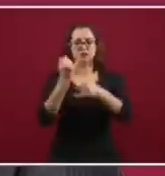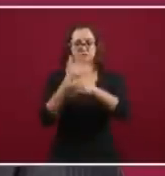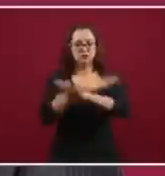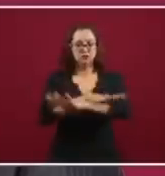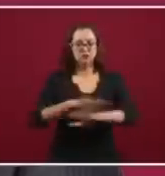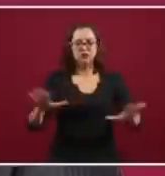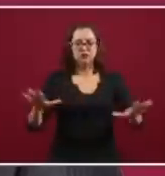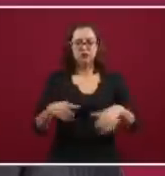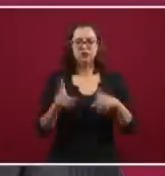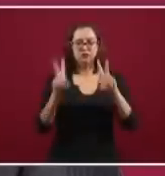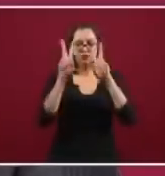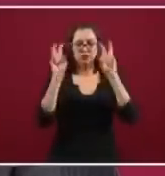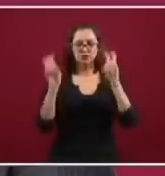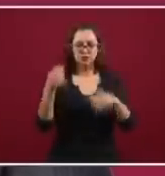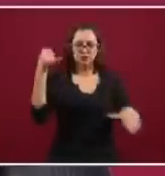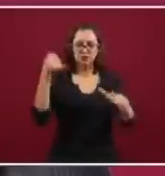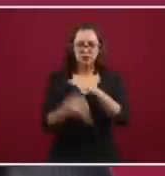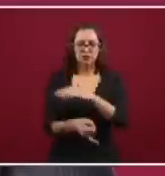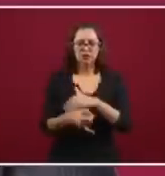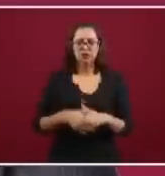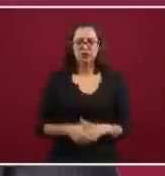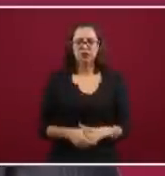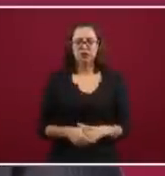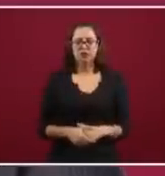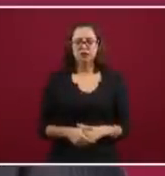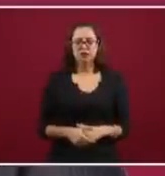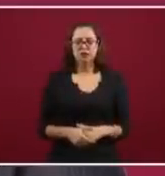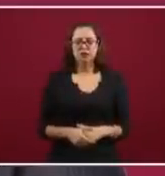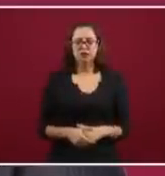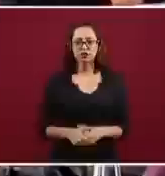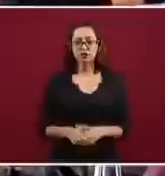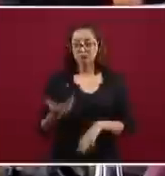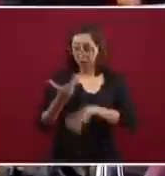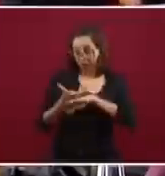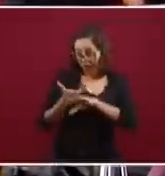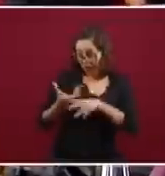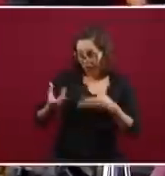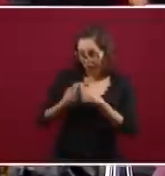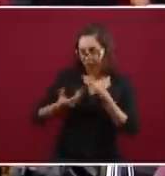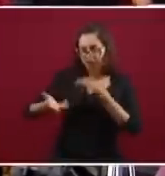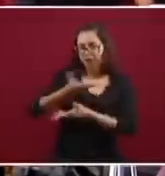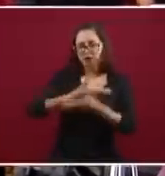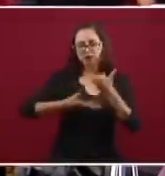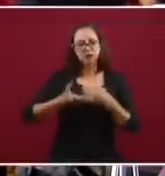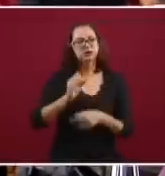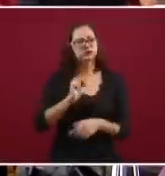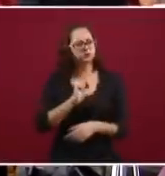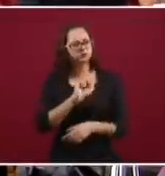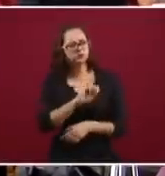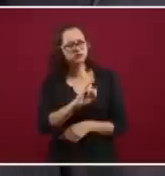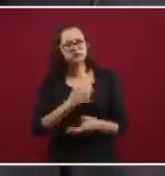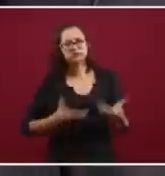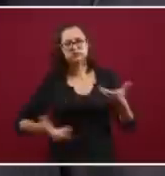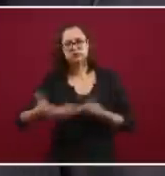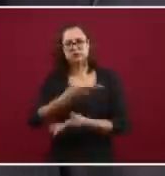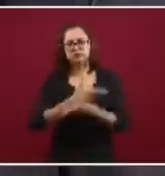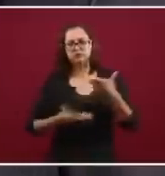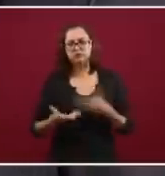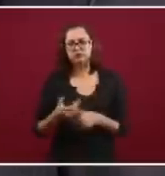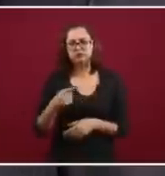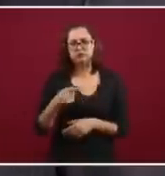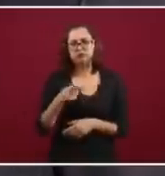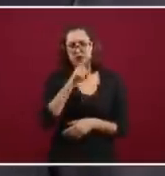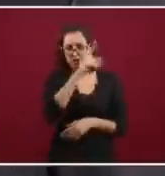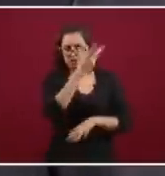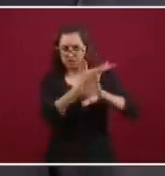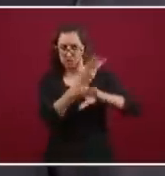este tema en particular. ¿Va a colaborar a Estados Unidos? Sí, es… ¿Desde su lado o aquí en